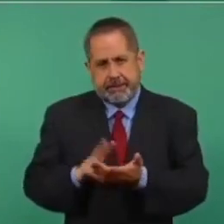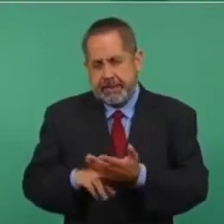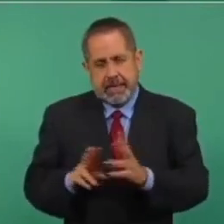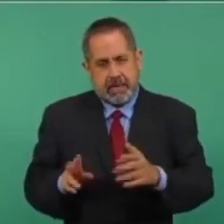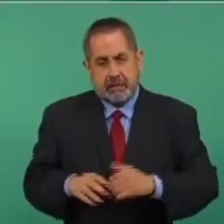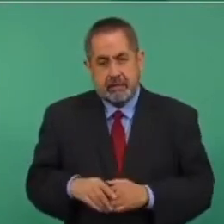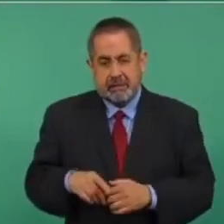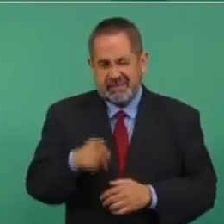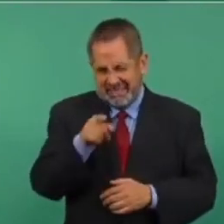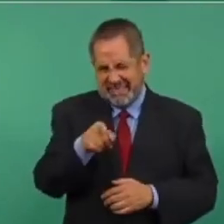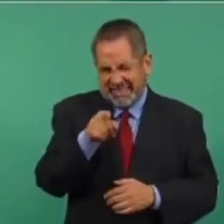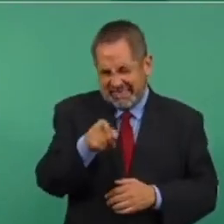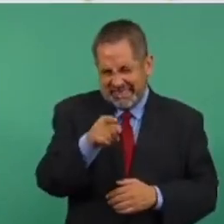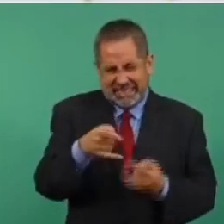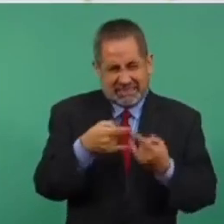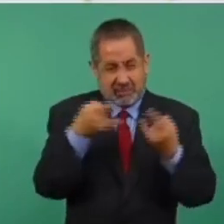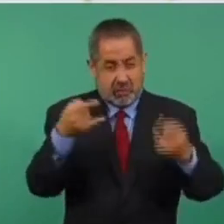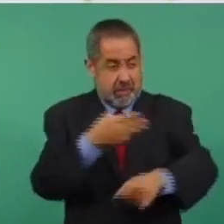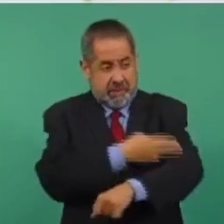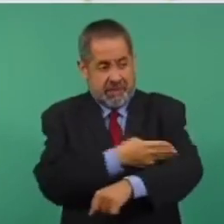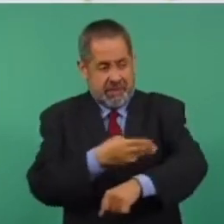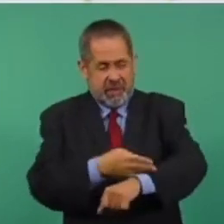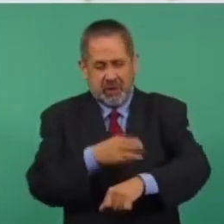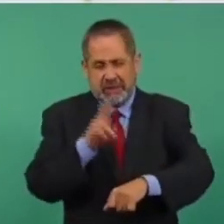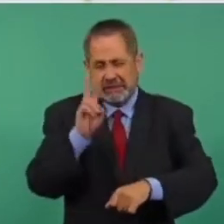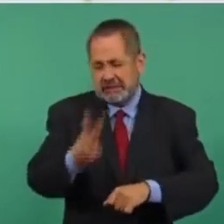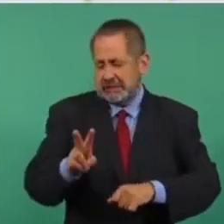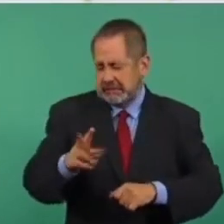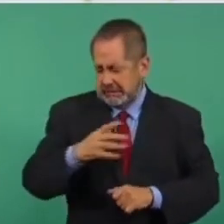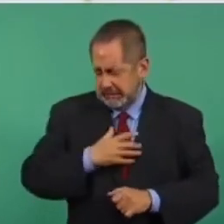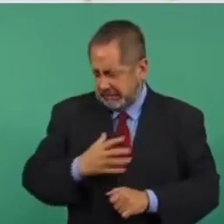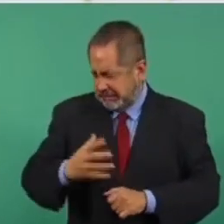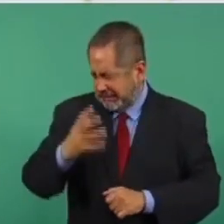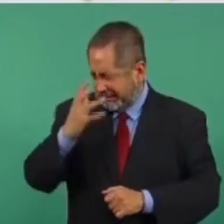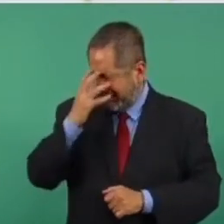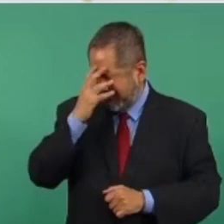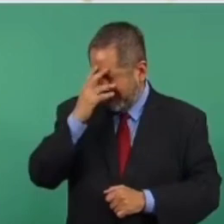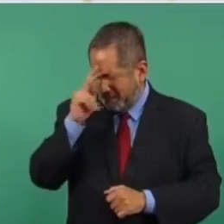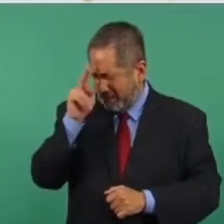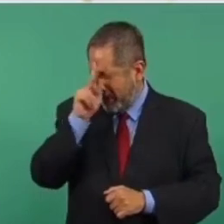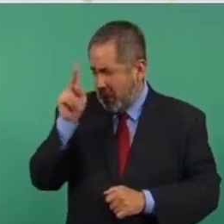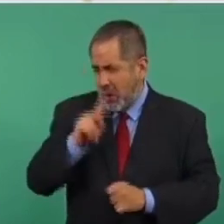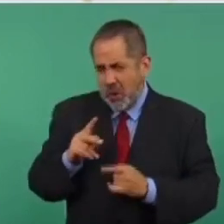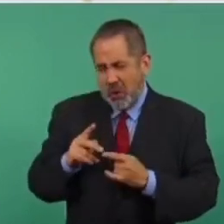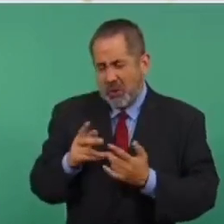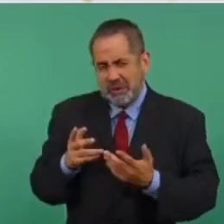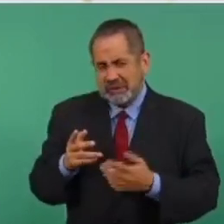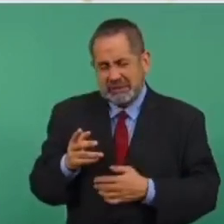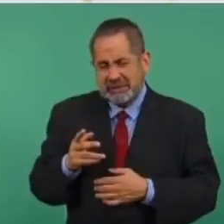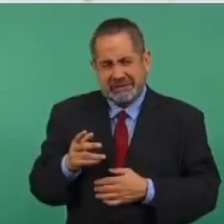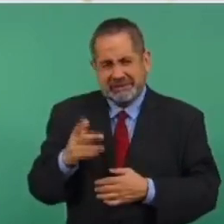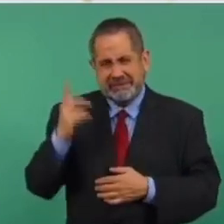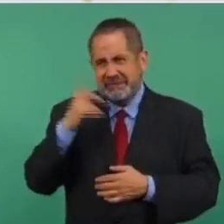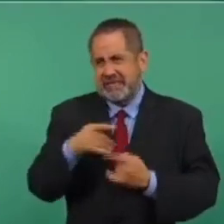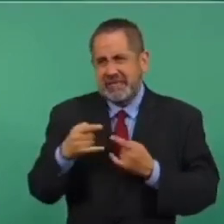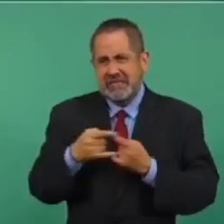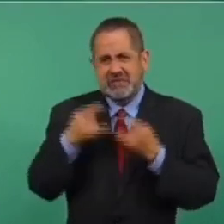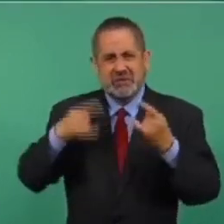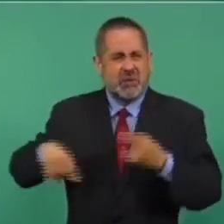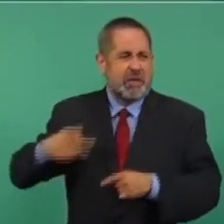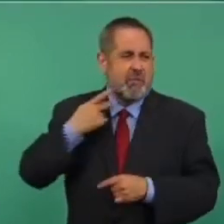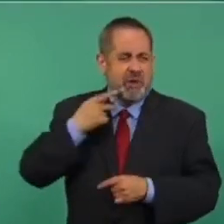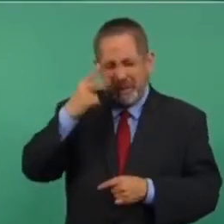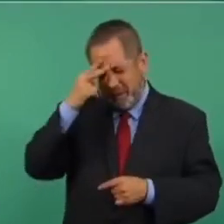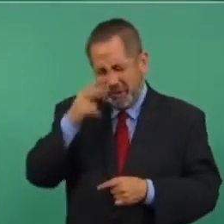los episodios más abominables de la historia política